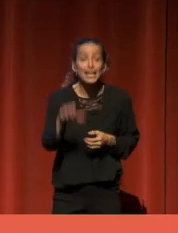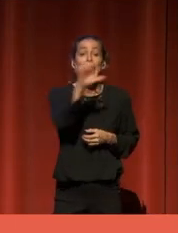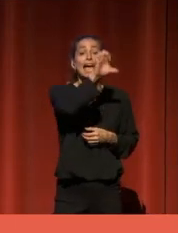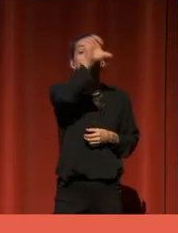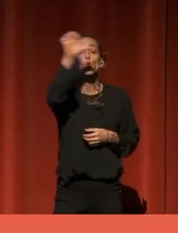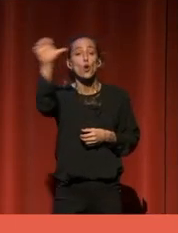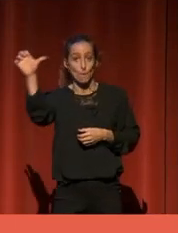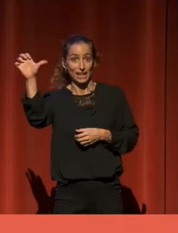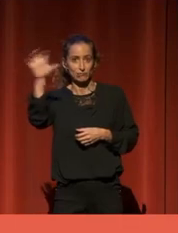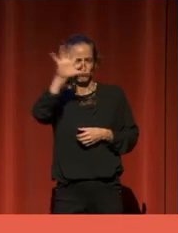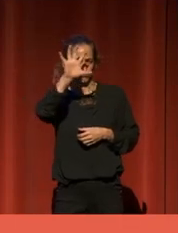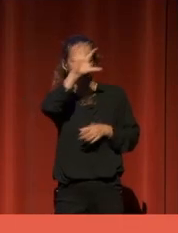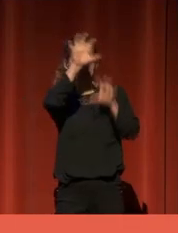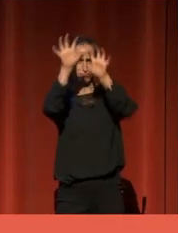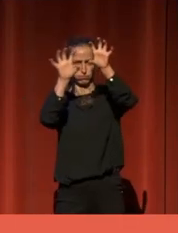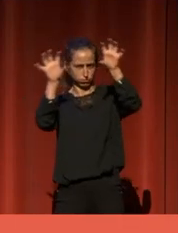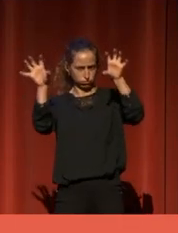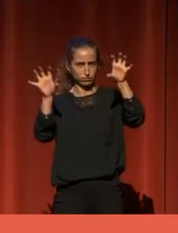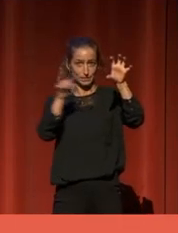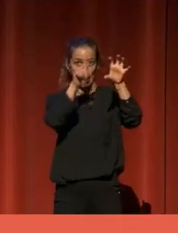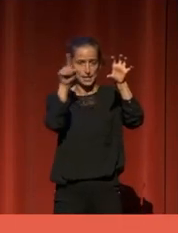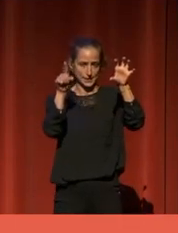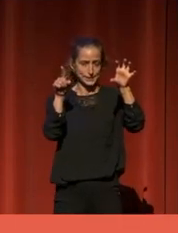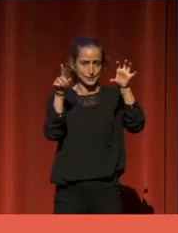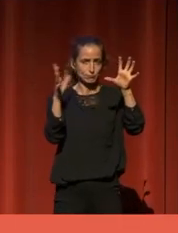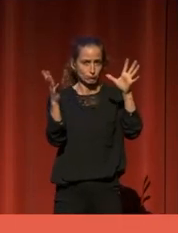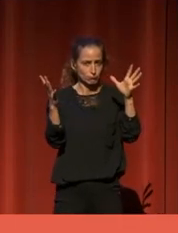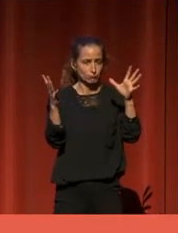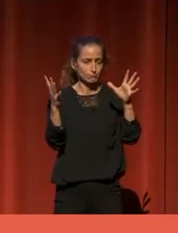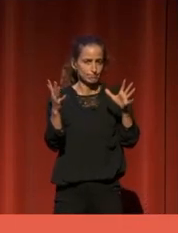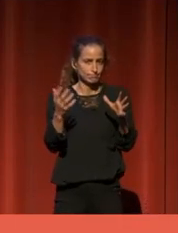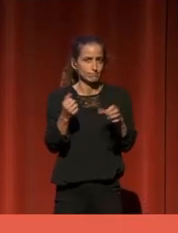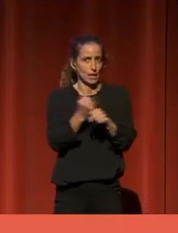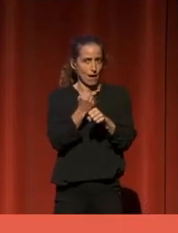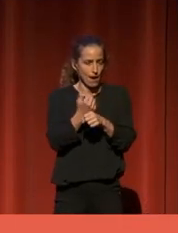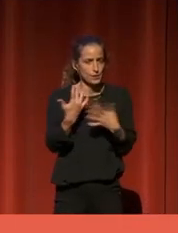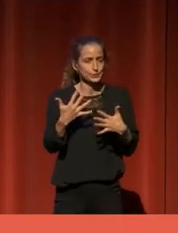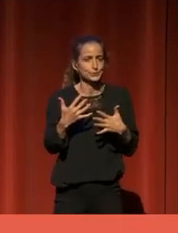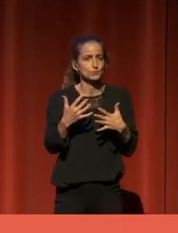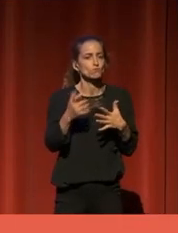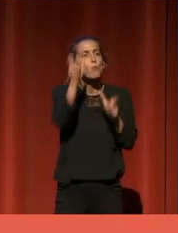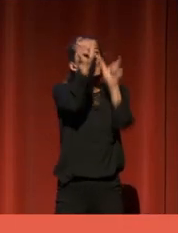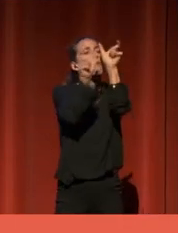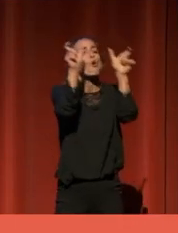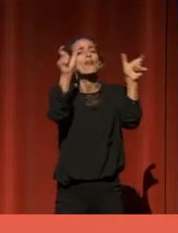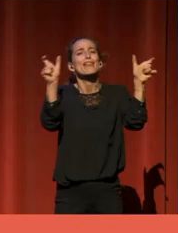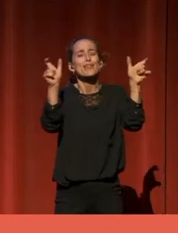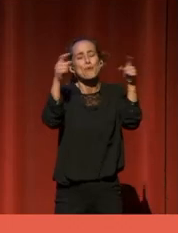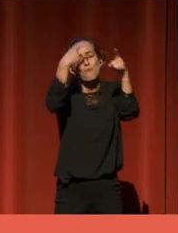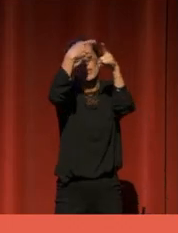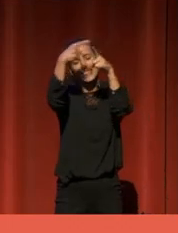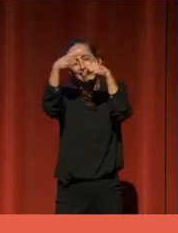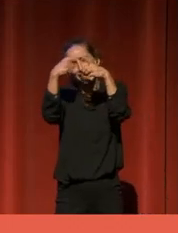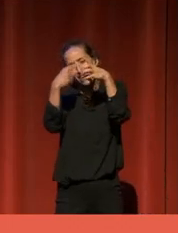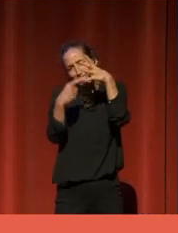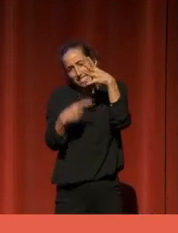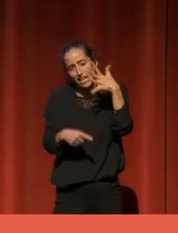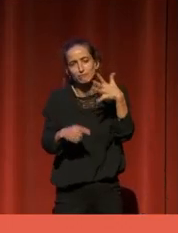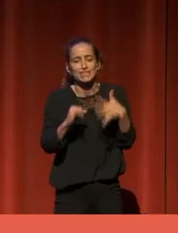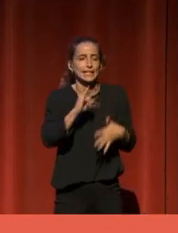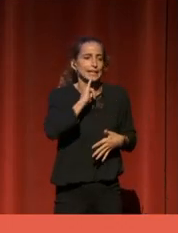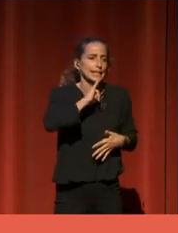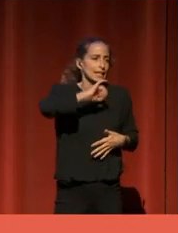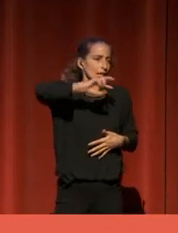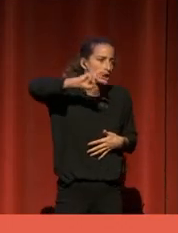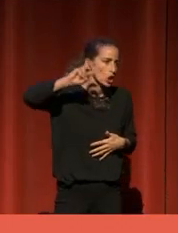continente con muchos países una población muy diversa idiomas e